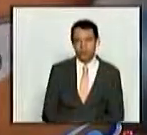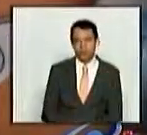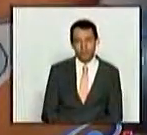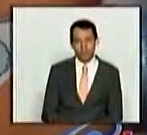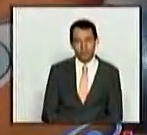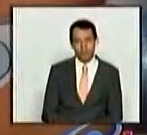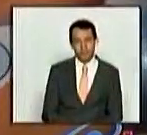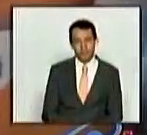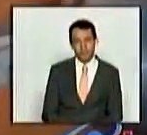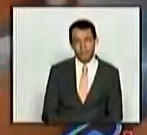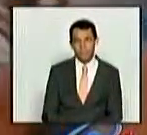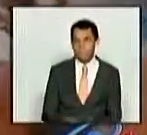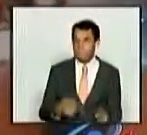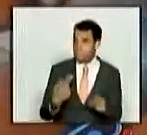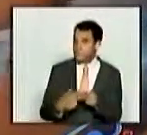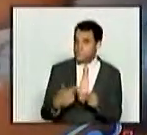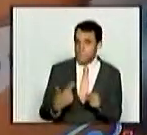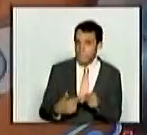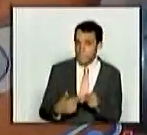se llama?